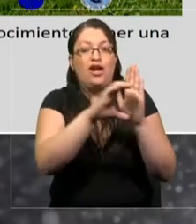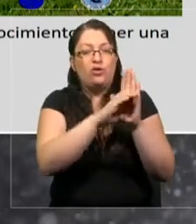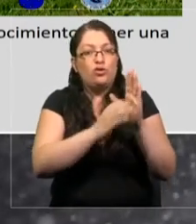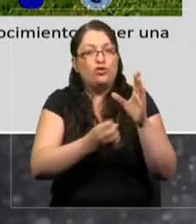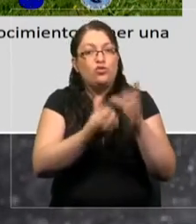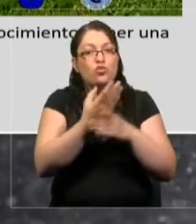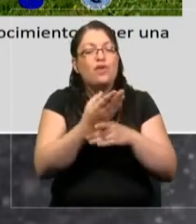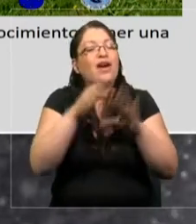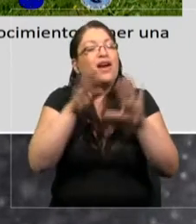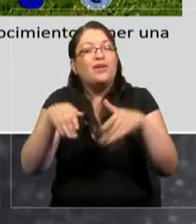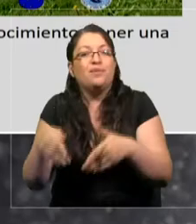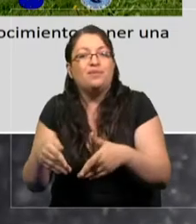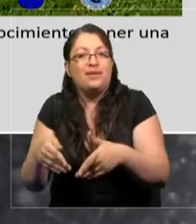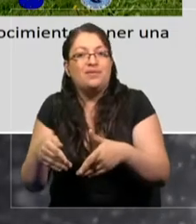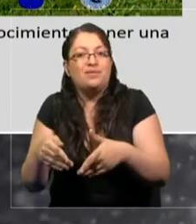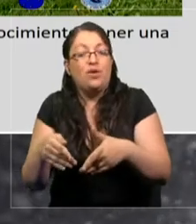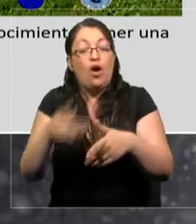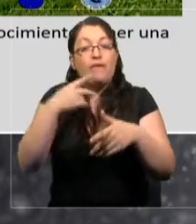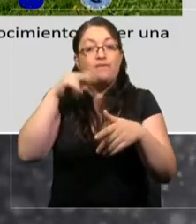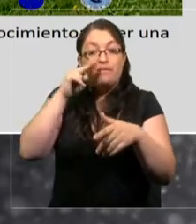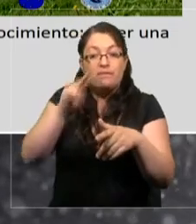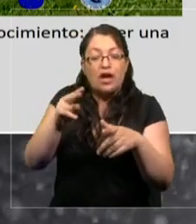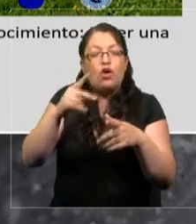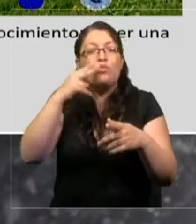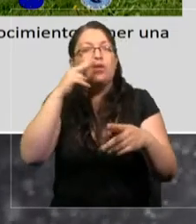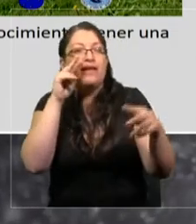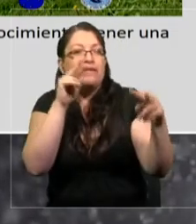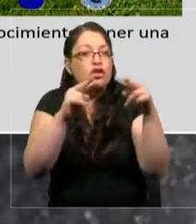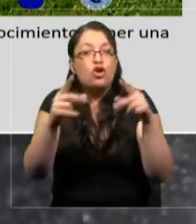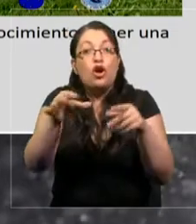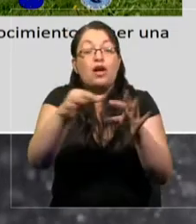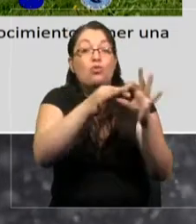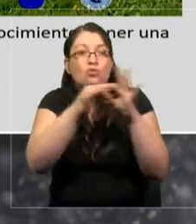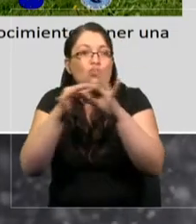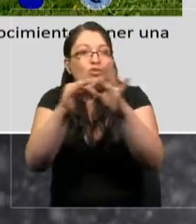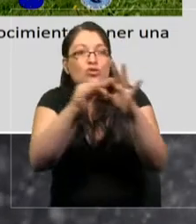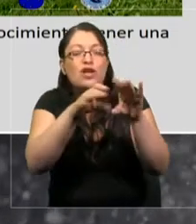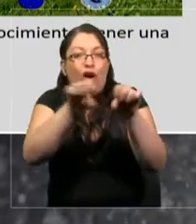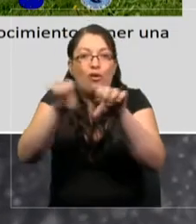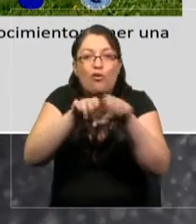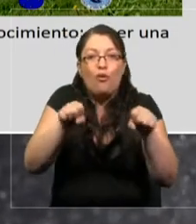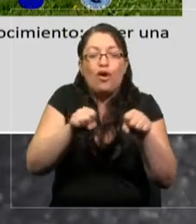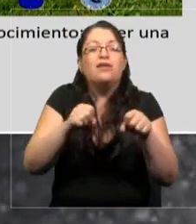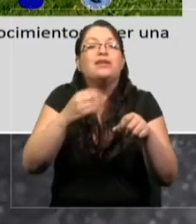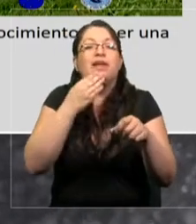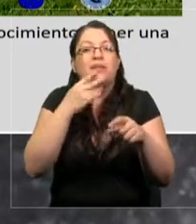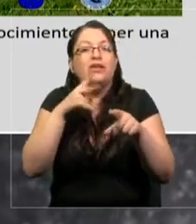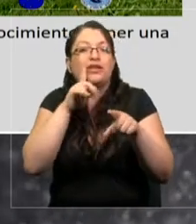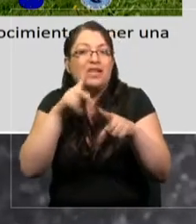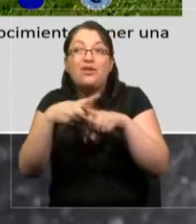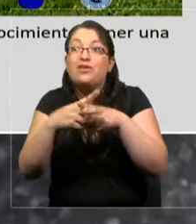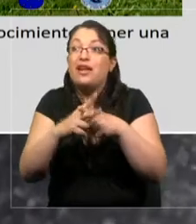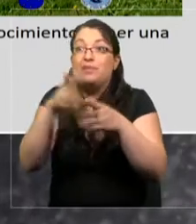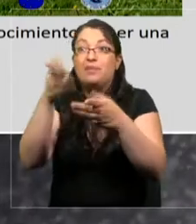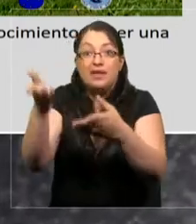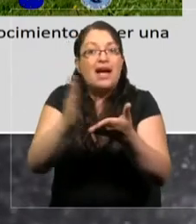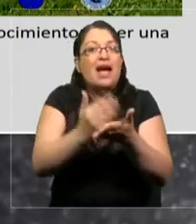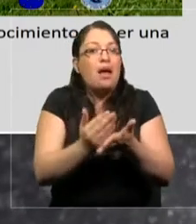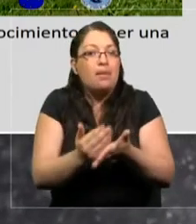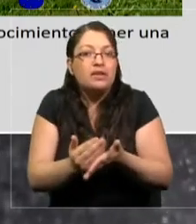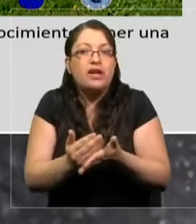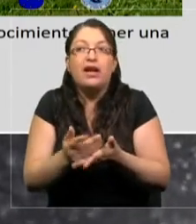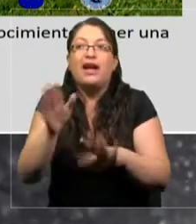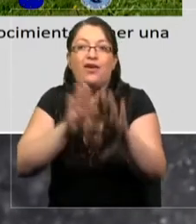exactamente lo mismo lograr una visión compartida de lo que queremos como país y tener un instrumento que es ese plan que es la